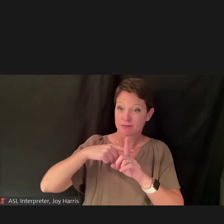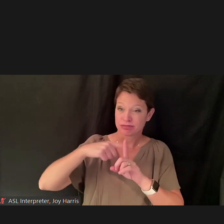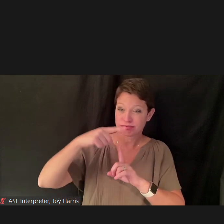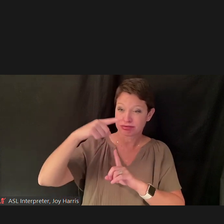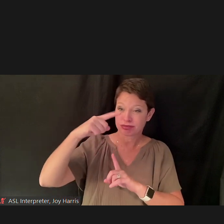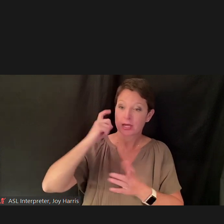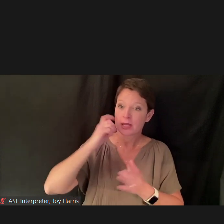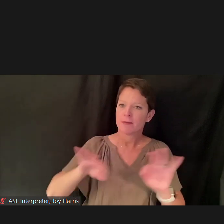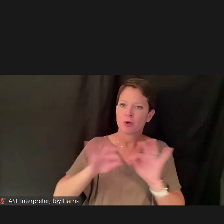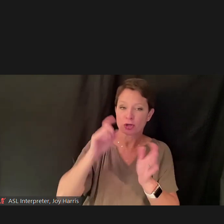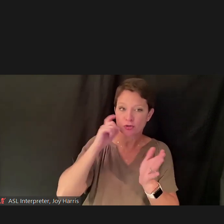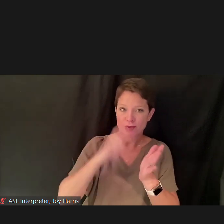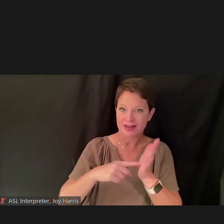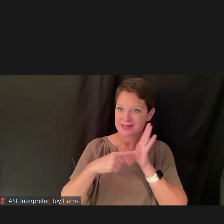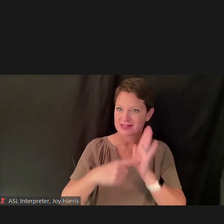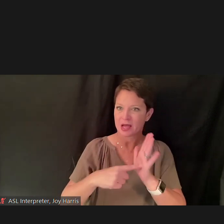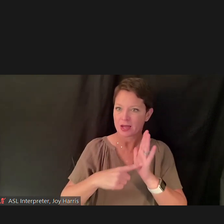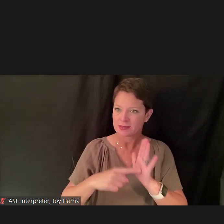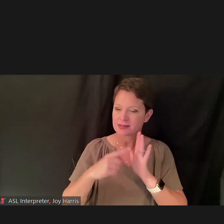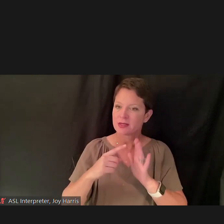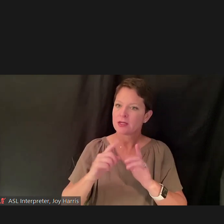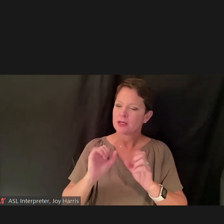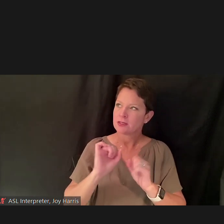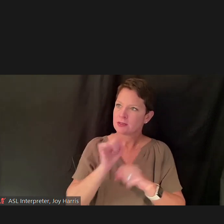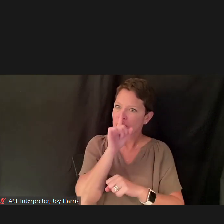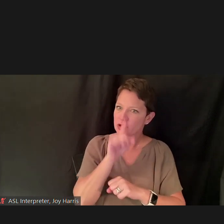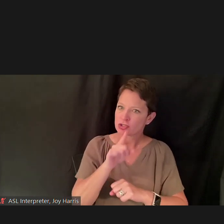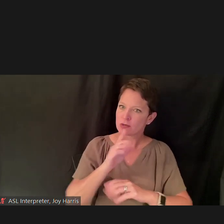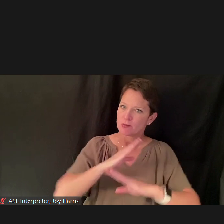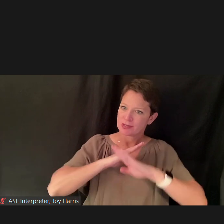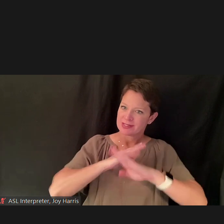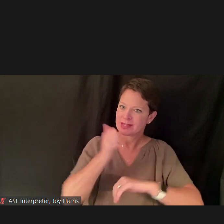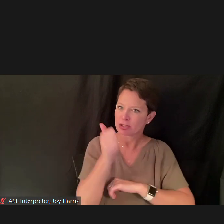Según aumenta la temperatura,